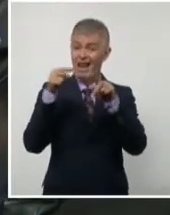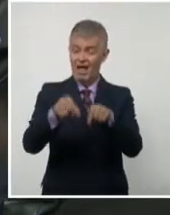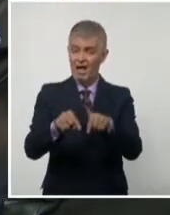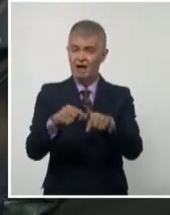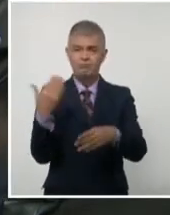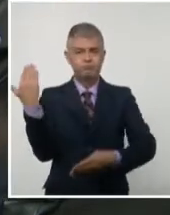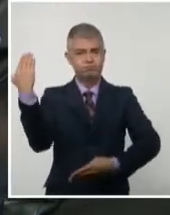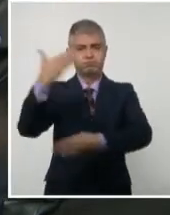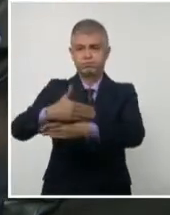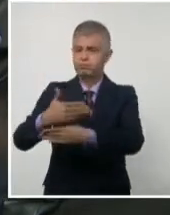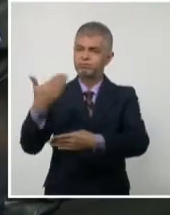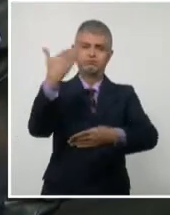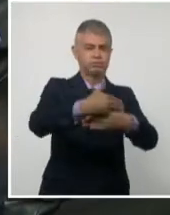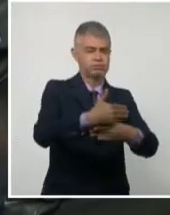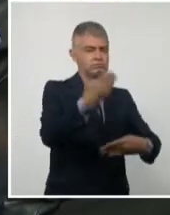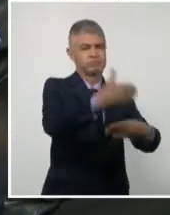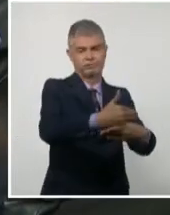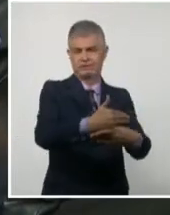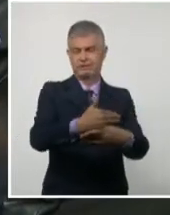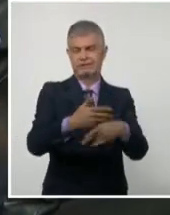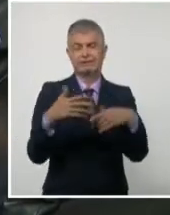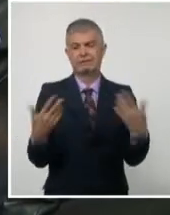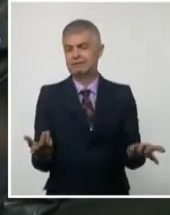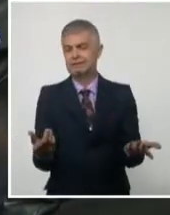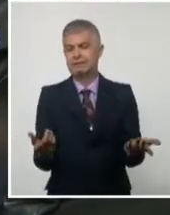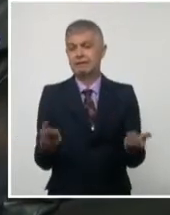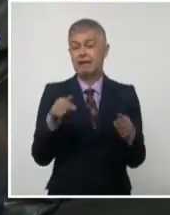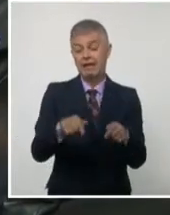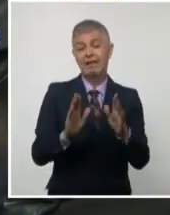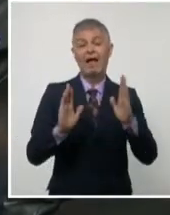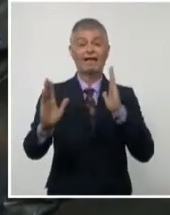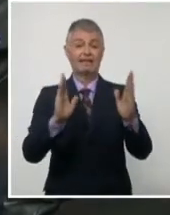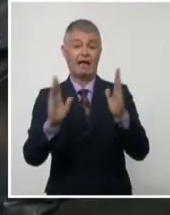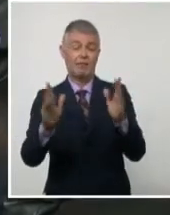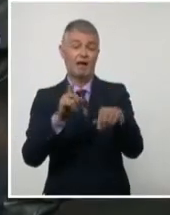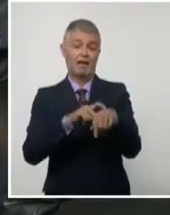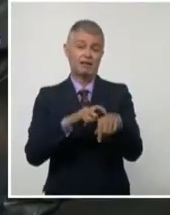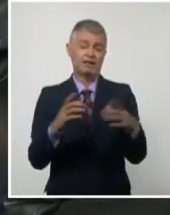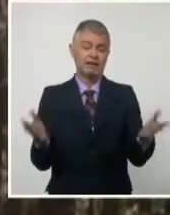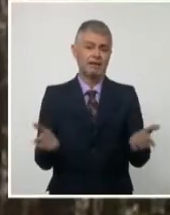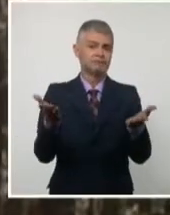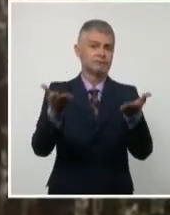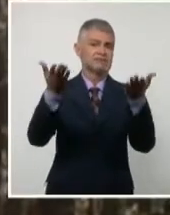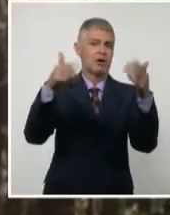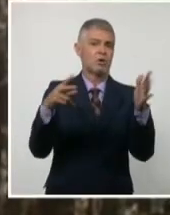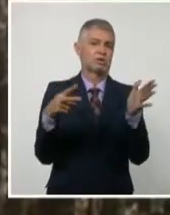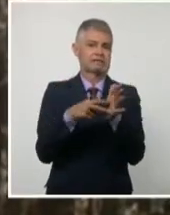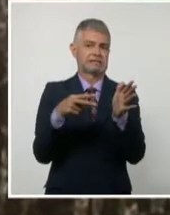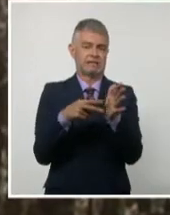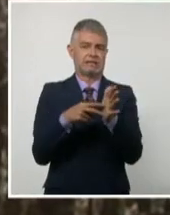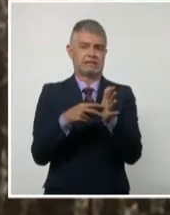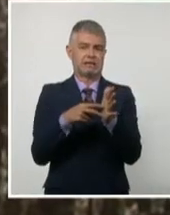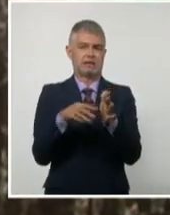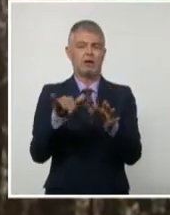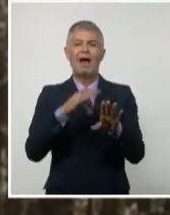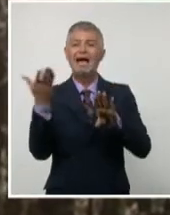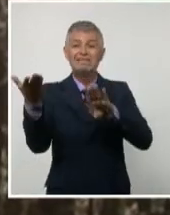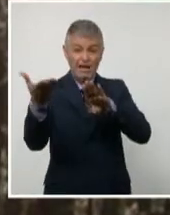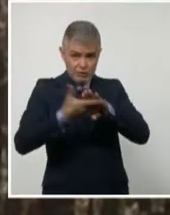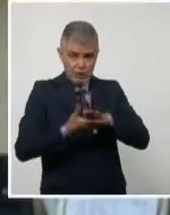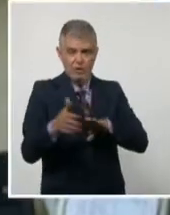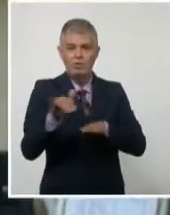muy importantes, muy grandes ante esta etapa, este periodo de reconstrucción de Siria. Las sanciones también afectarán al